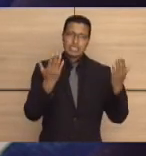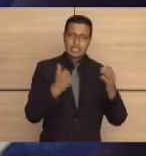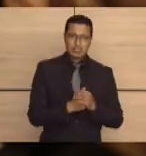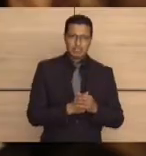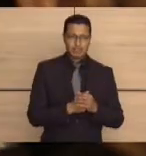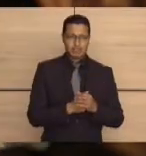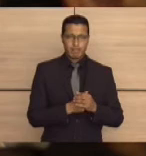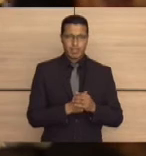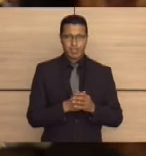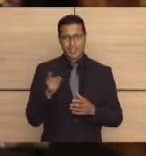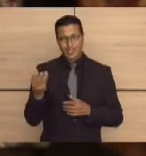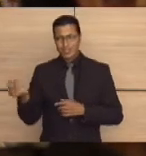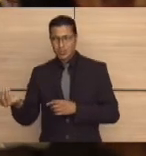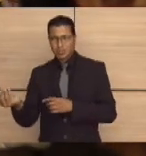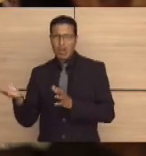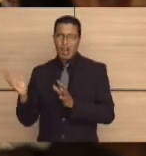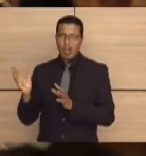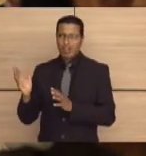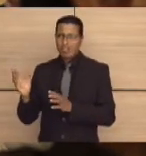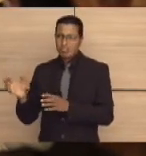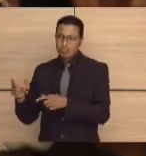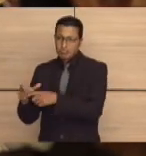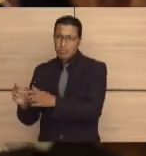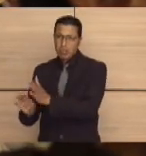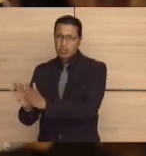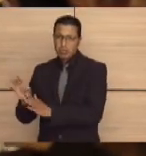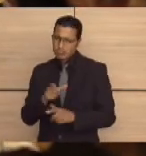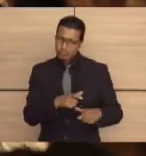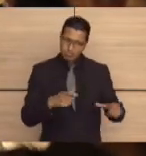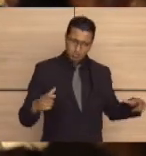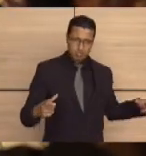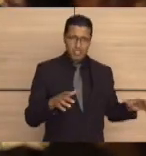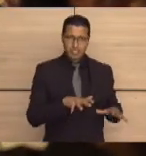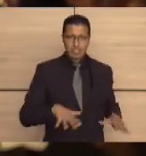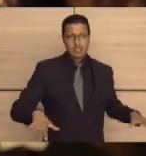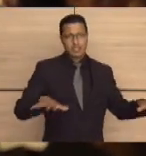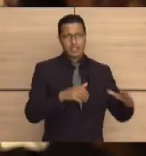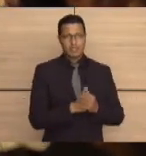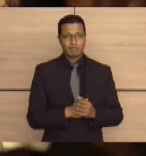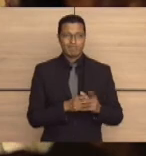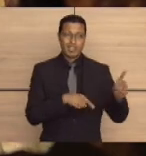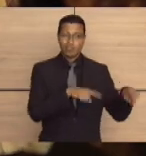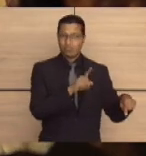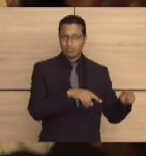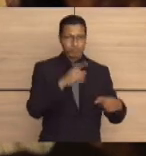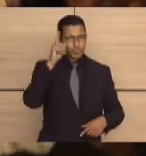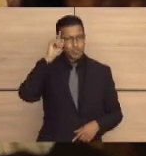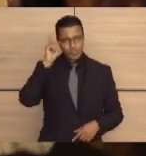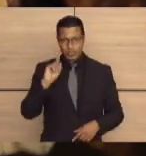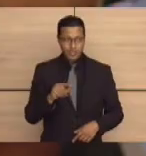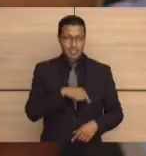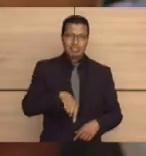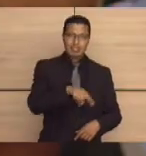políticos, sino miembros de una comunidad, de un territorio, y en mucho el conocimiento del mundo que